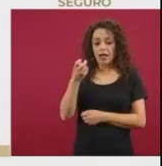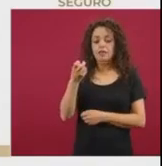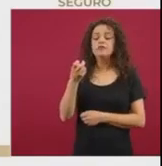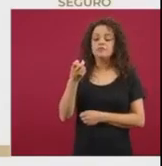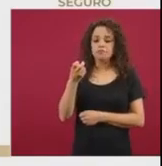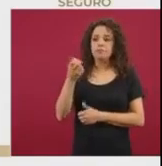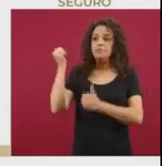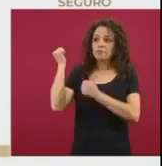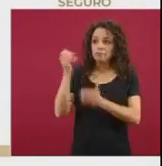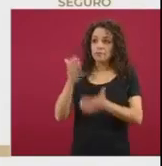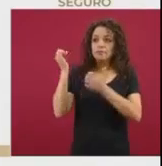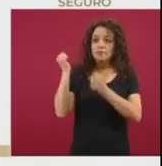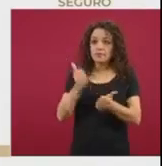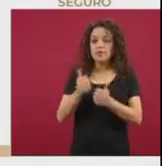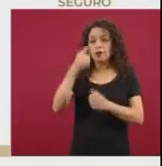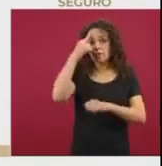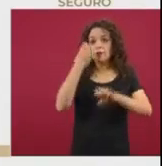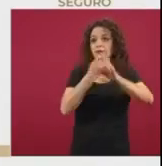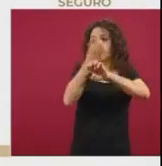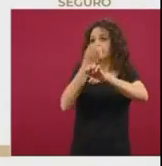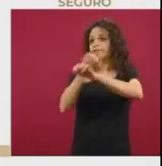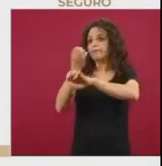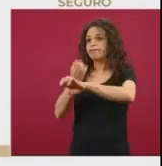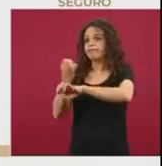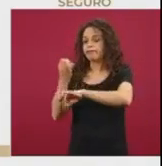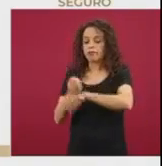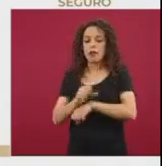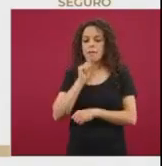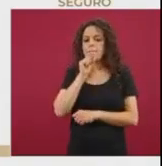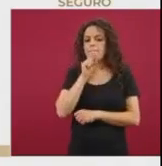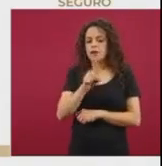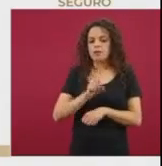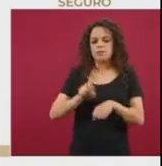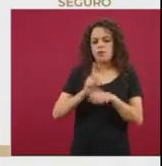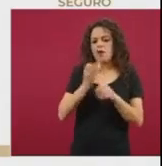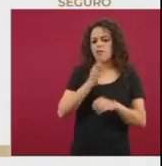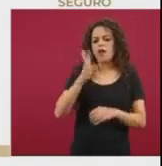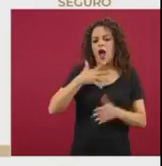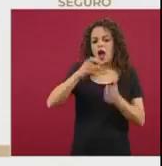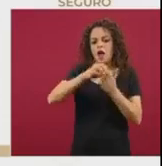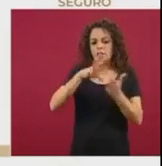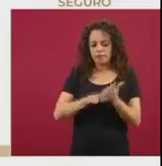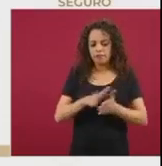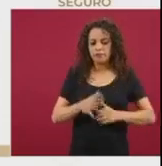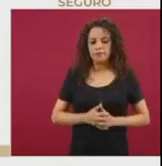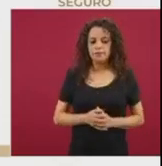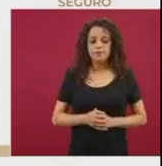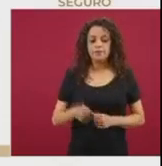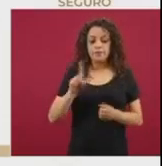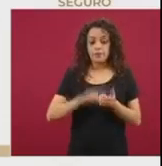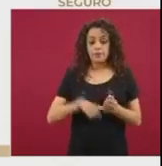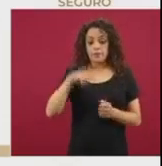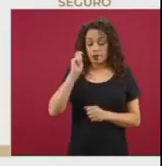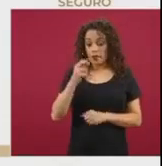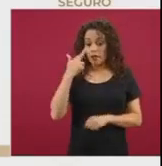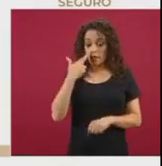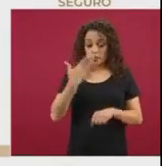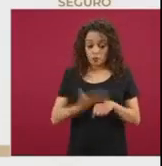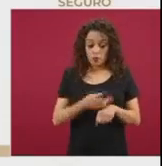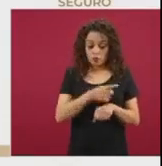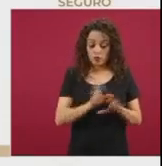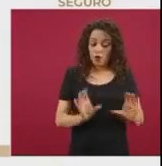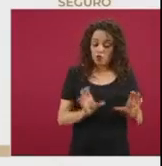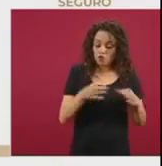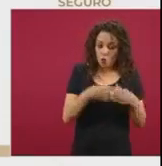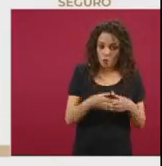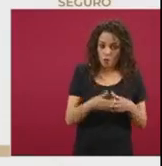fármacos a los estados. Y sobre todo asegurar la ingesta, capacitar a una persona, ser alguien responsable de la comunidad y sobre todo aquí a